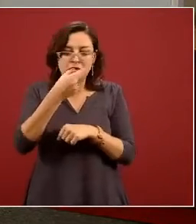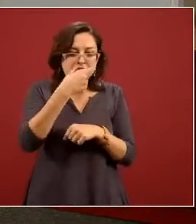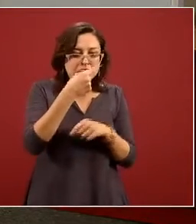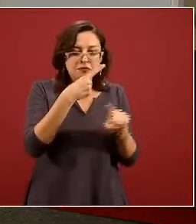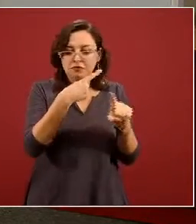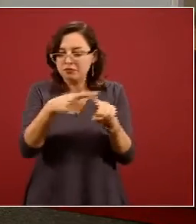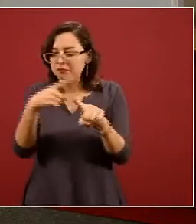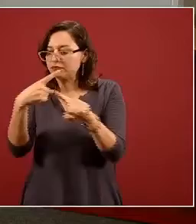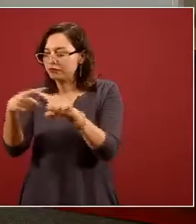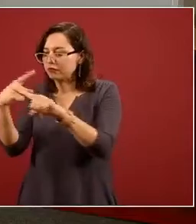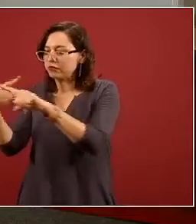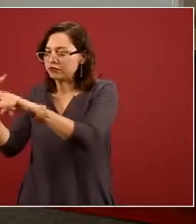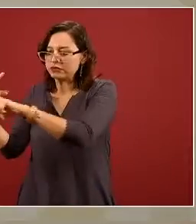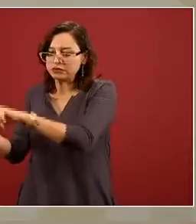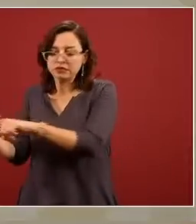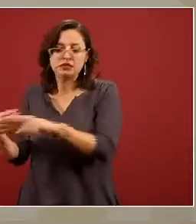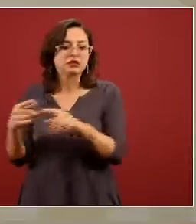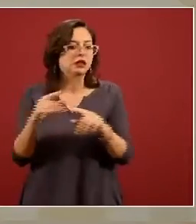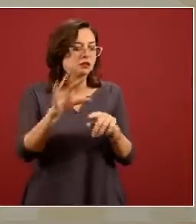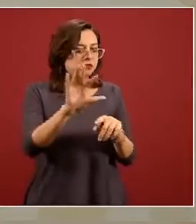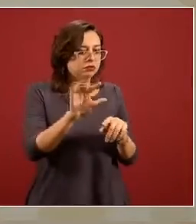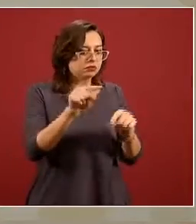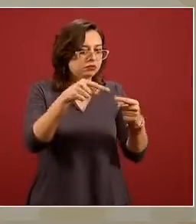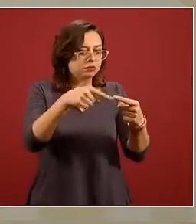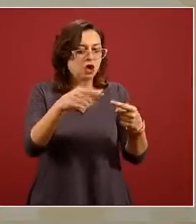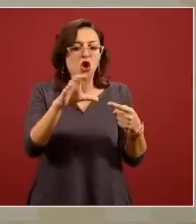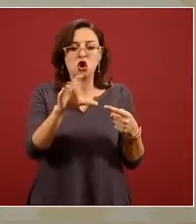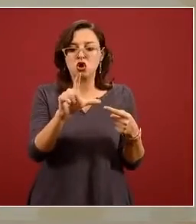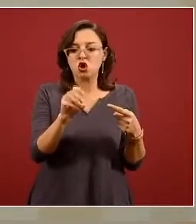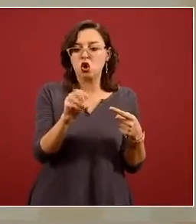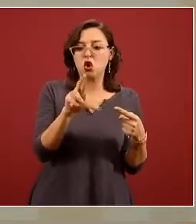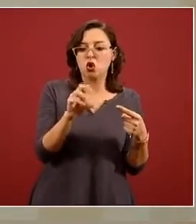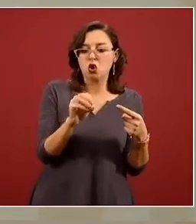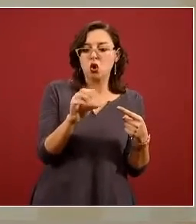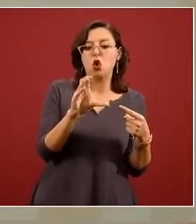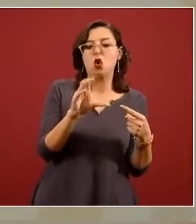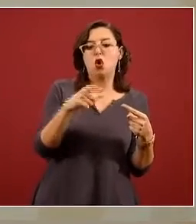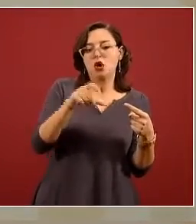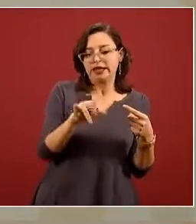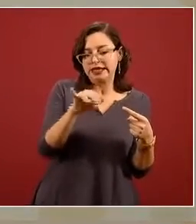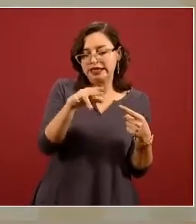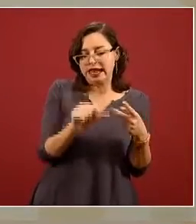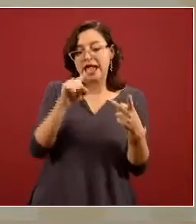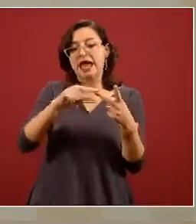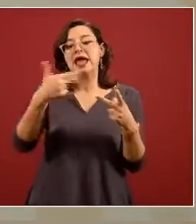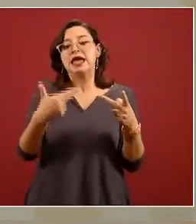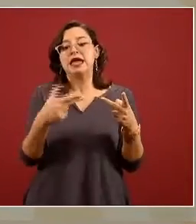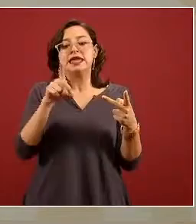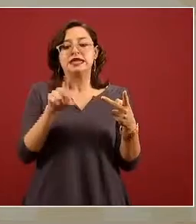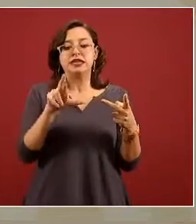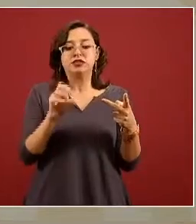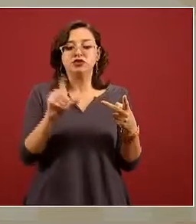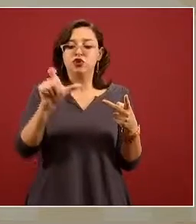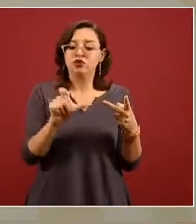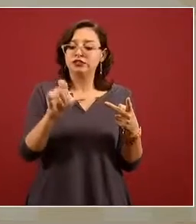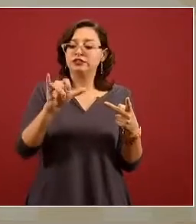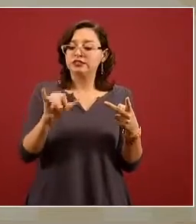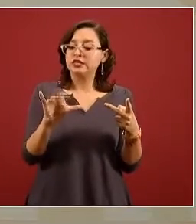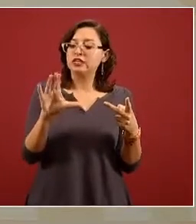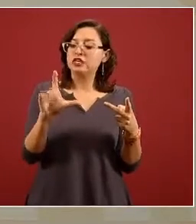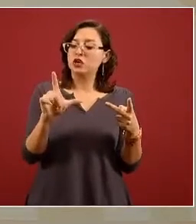medicamentos, incluyendo la hidroxicloroquina o la cloroquina, pudieran ser de utilidad. Pero en este momento no hay